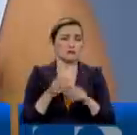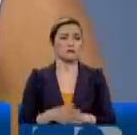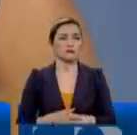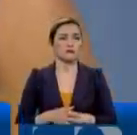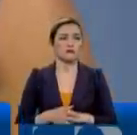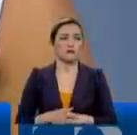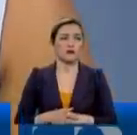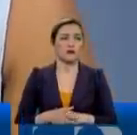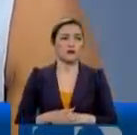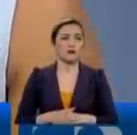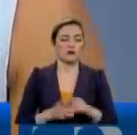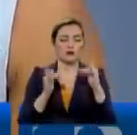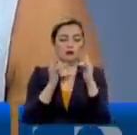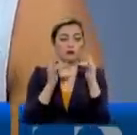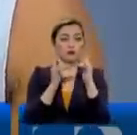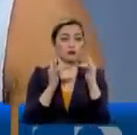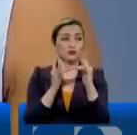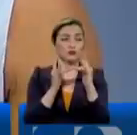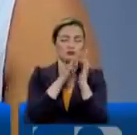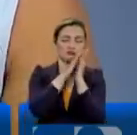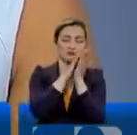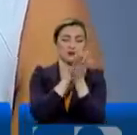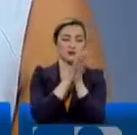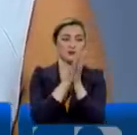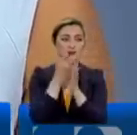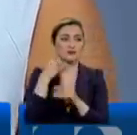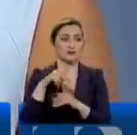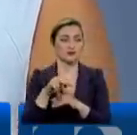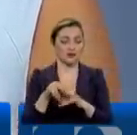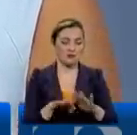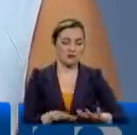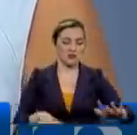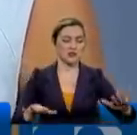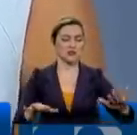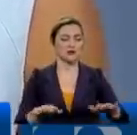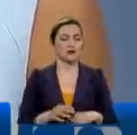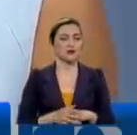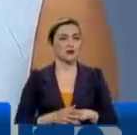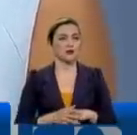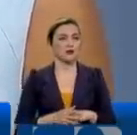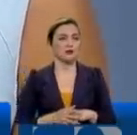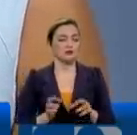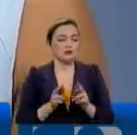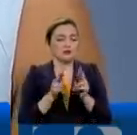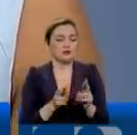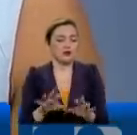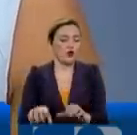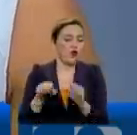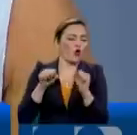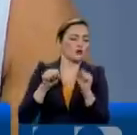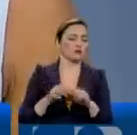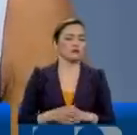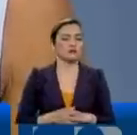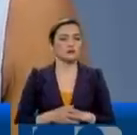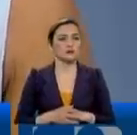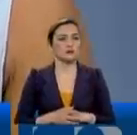Es importante una cama porque él no tiene dónde dormir, veíamos que duerme en el piso con unas 3 cobijitas que alguien le regaló, y también